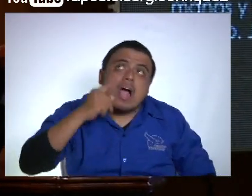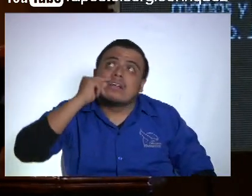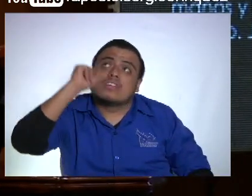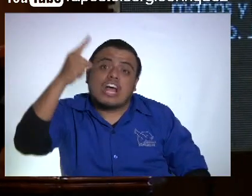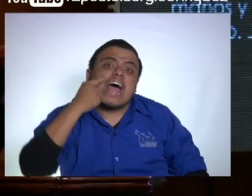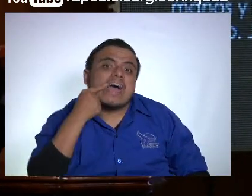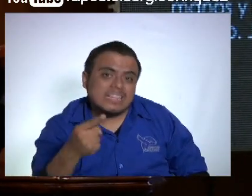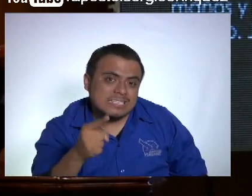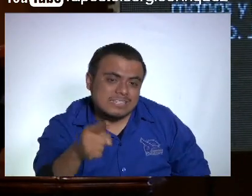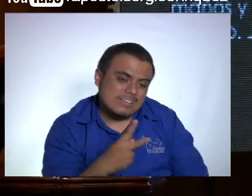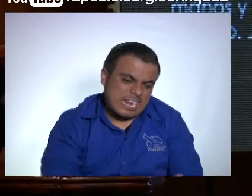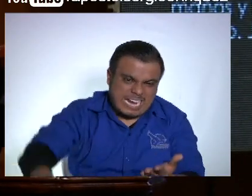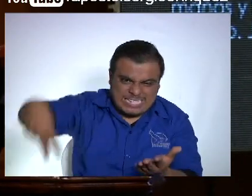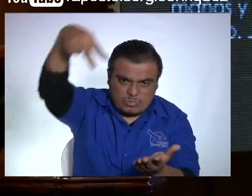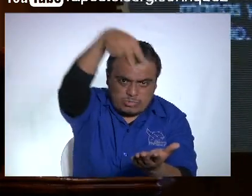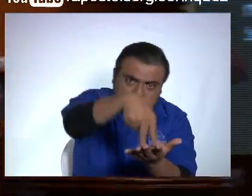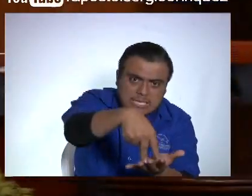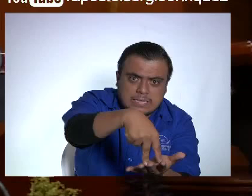esta noche.